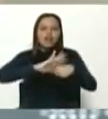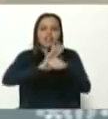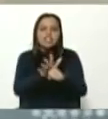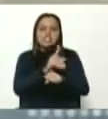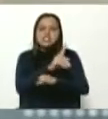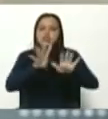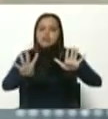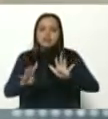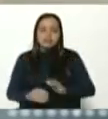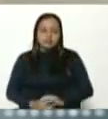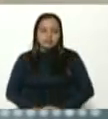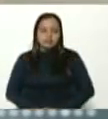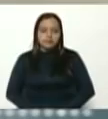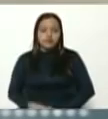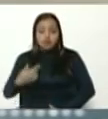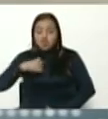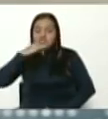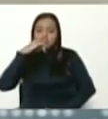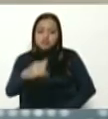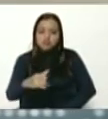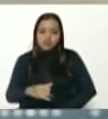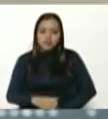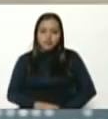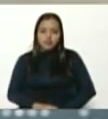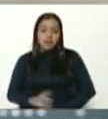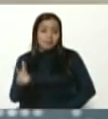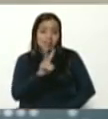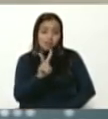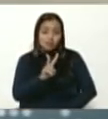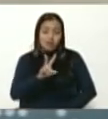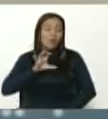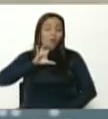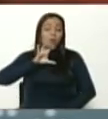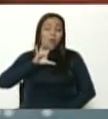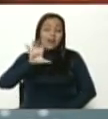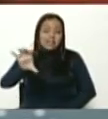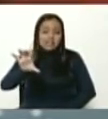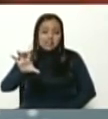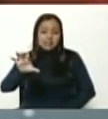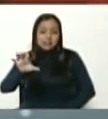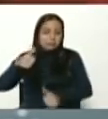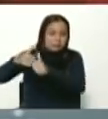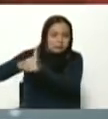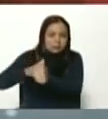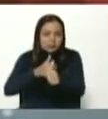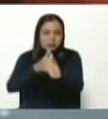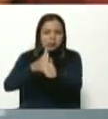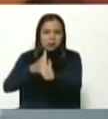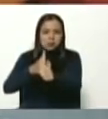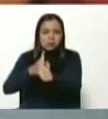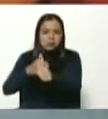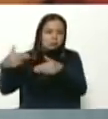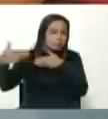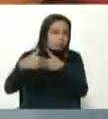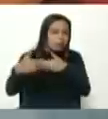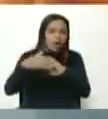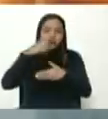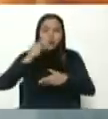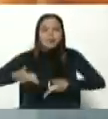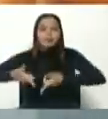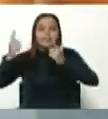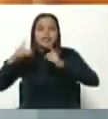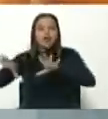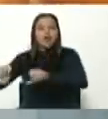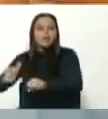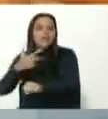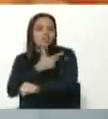COVID-19. Así lo denuncio. Venezuela es un país asediado para que no compre sus vacunas.